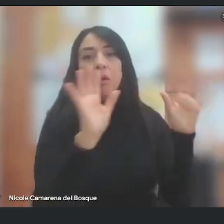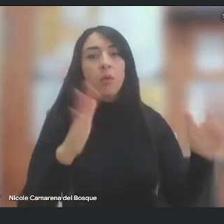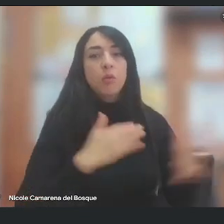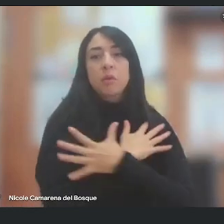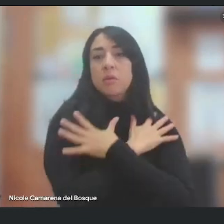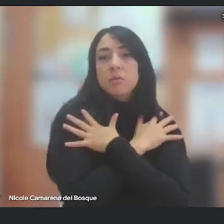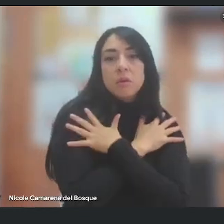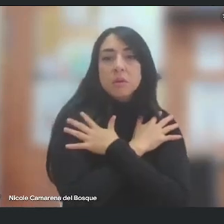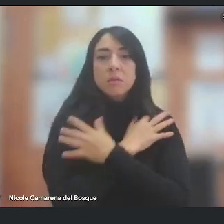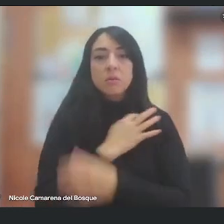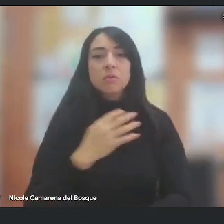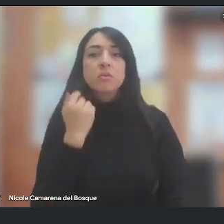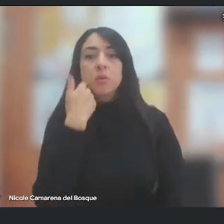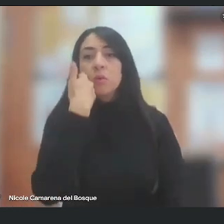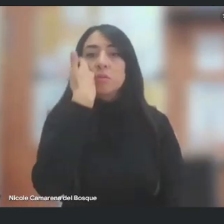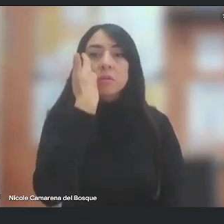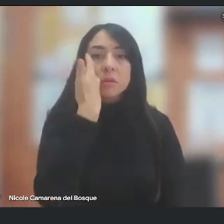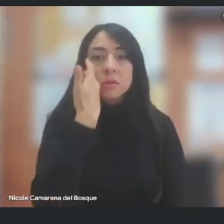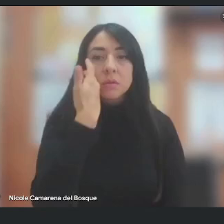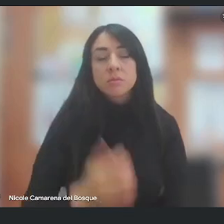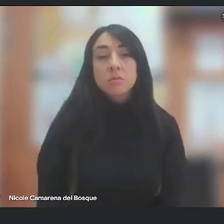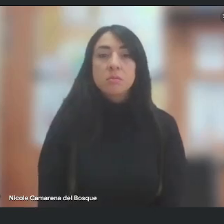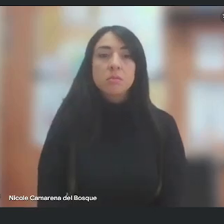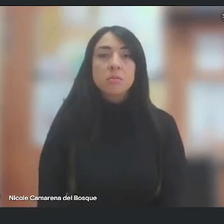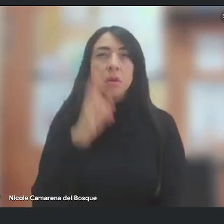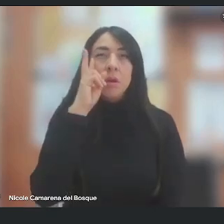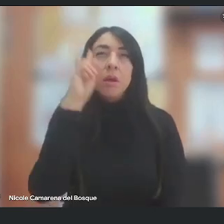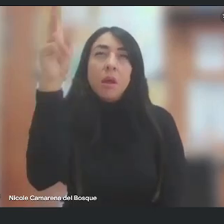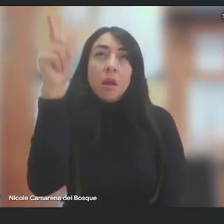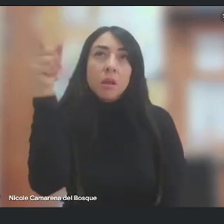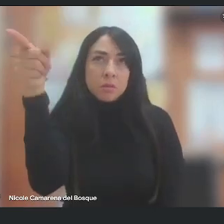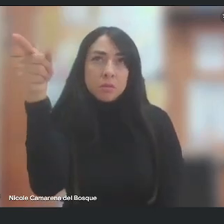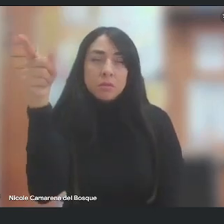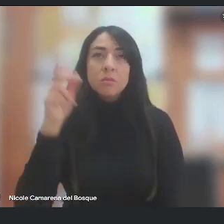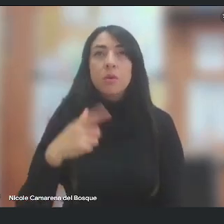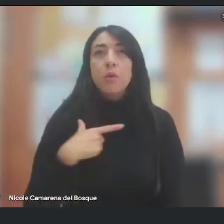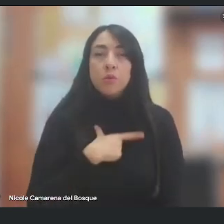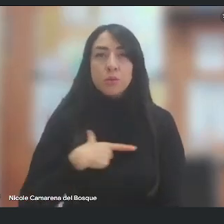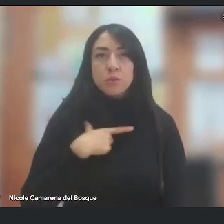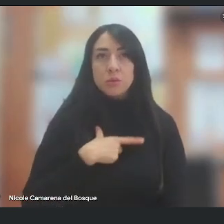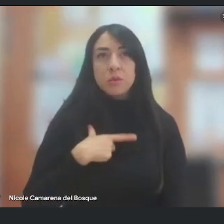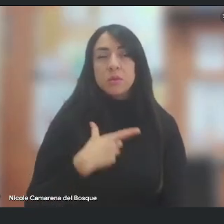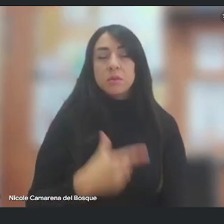de atraer y ser atraído por otra persona.